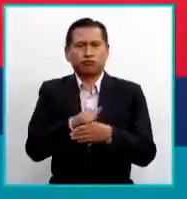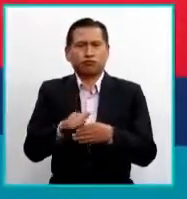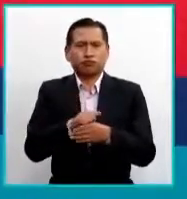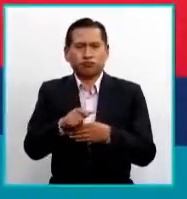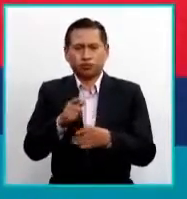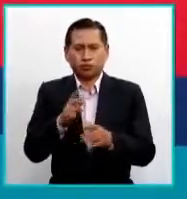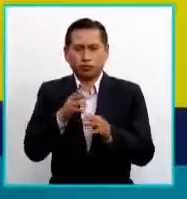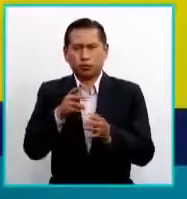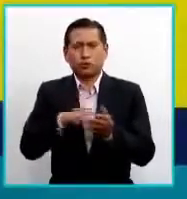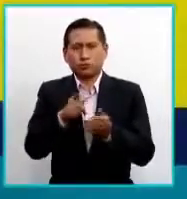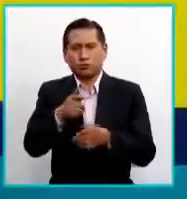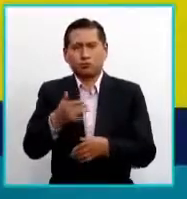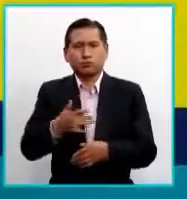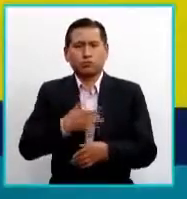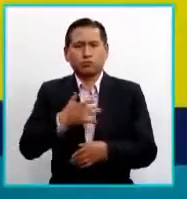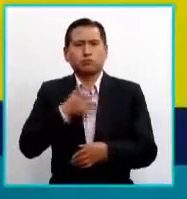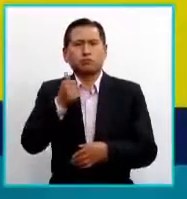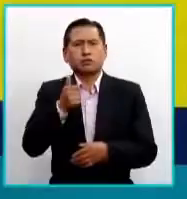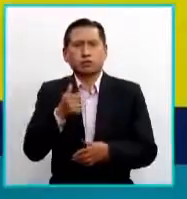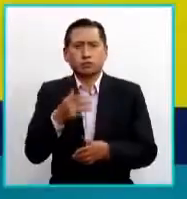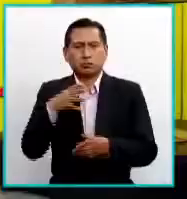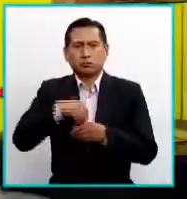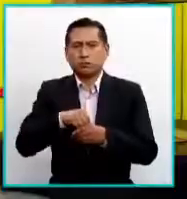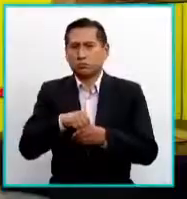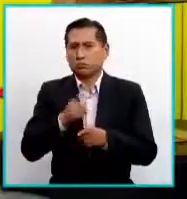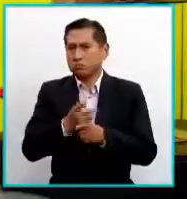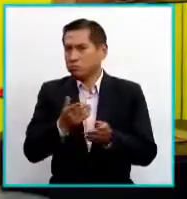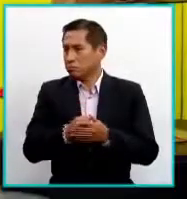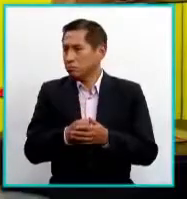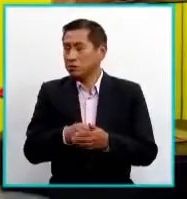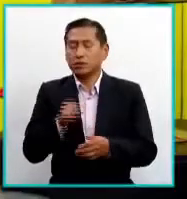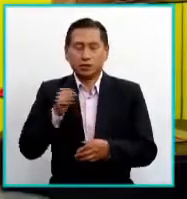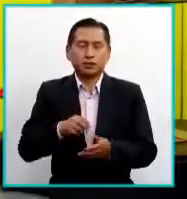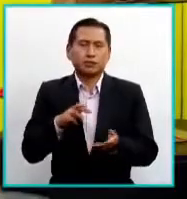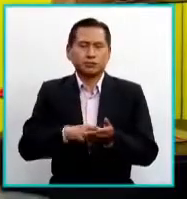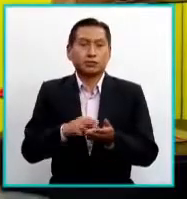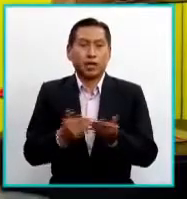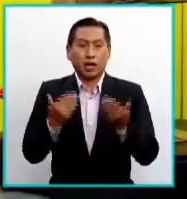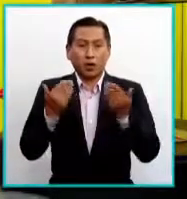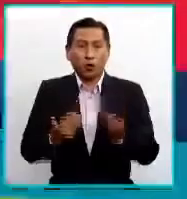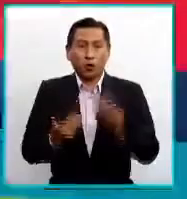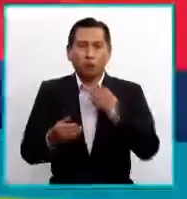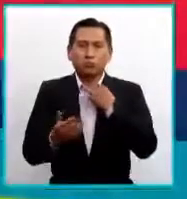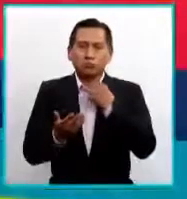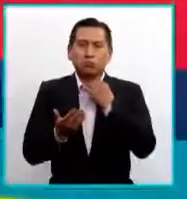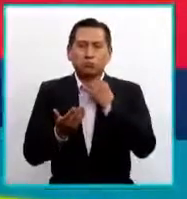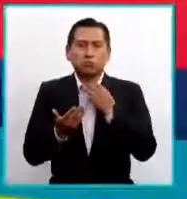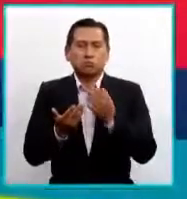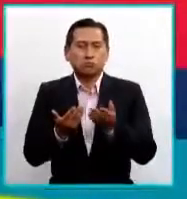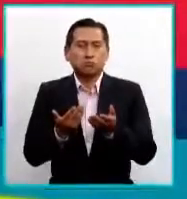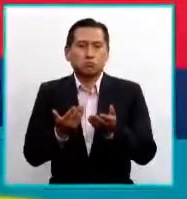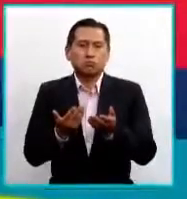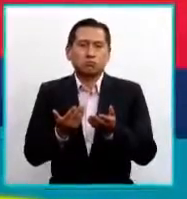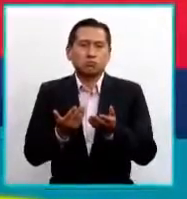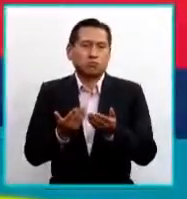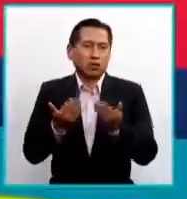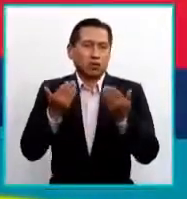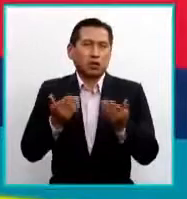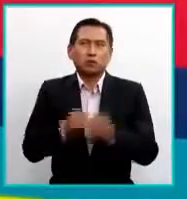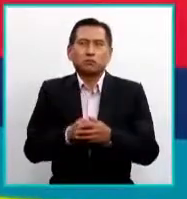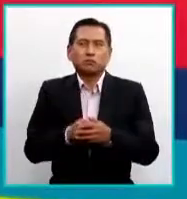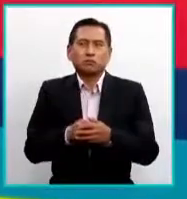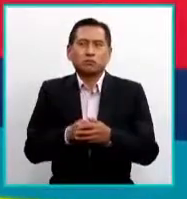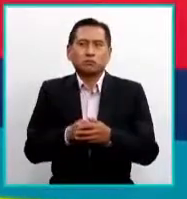tu instrumento es una extensión, un tercer brazo tuyo. Claro, es así como ahorita ya como no sé